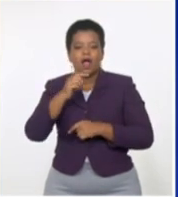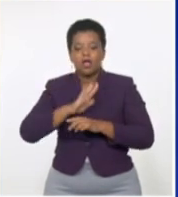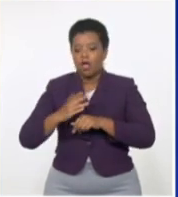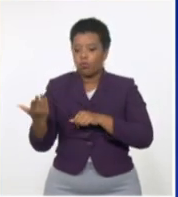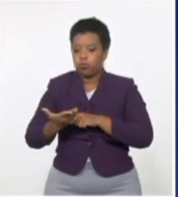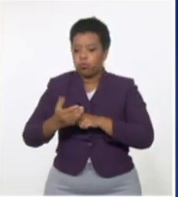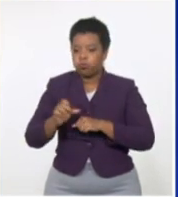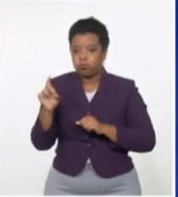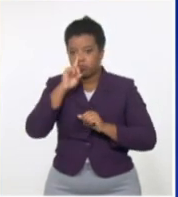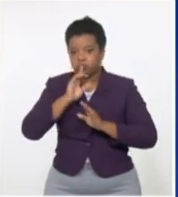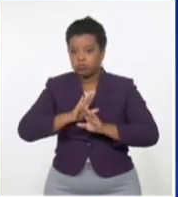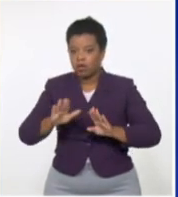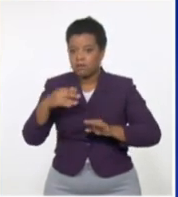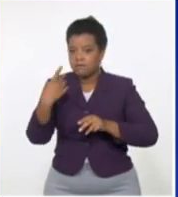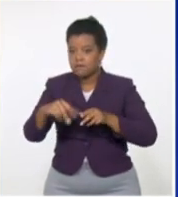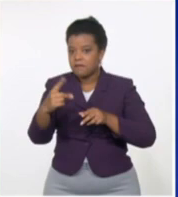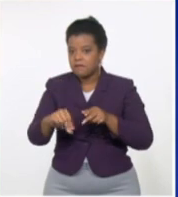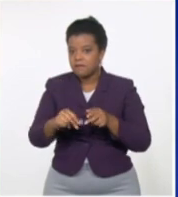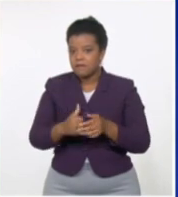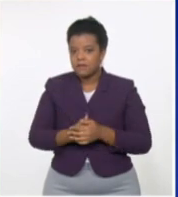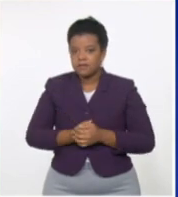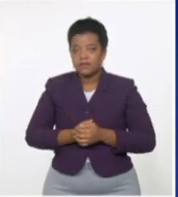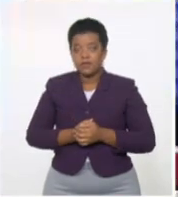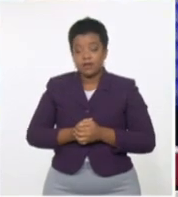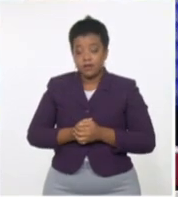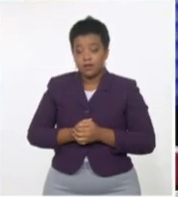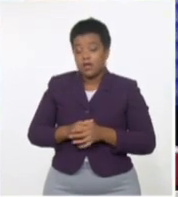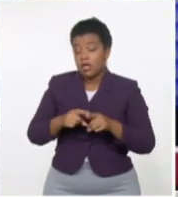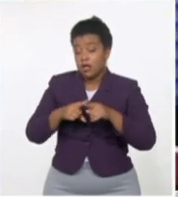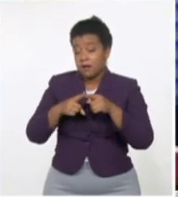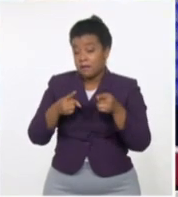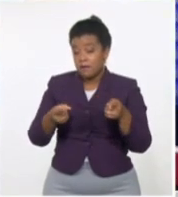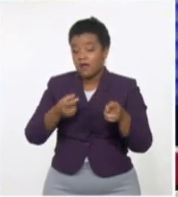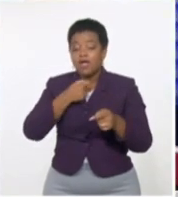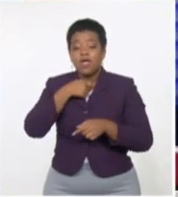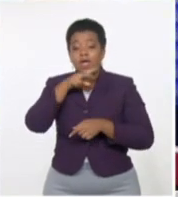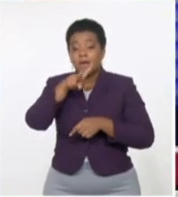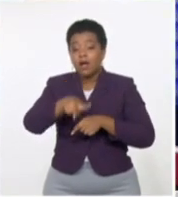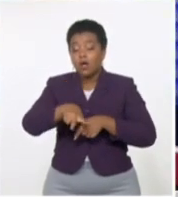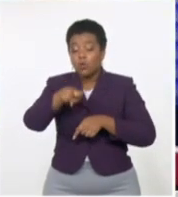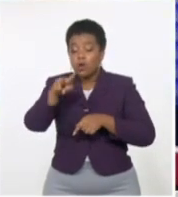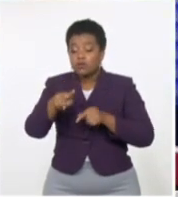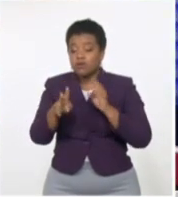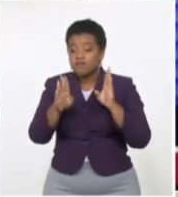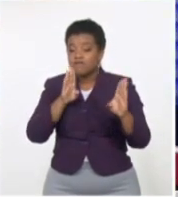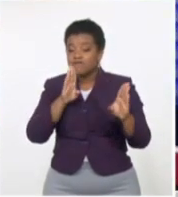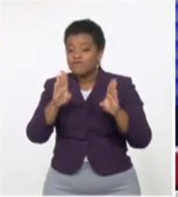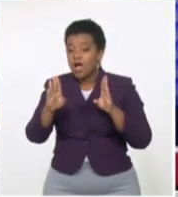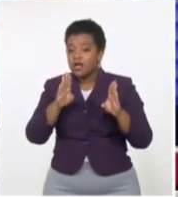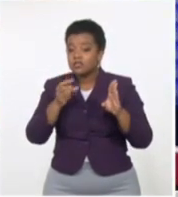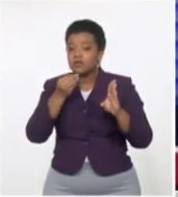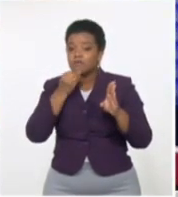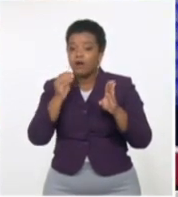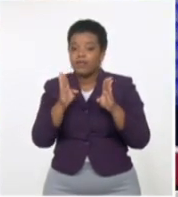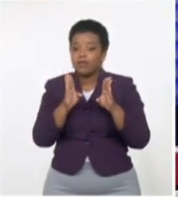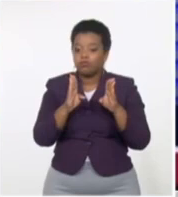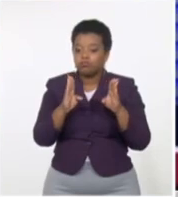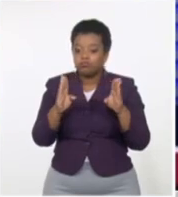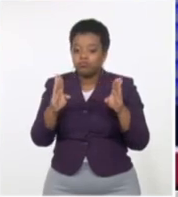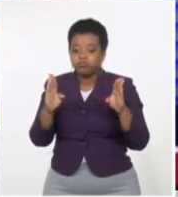Bueno, tú cuando evalúas en las primeras fases de los estudios los esquemas de vacunación, tú puedes tener esquemas largos y esquemas